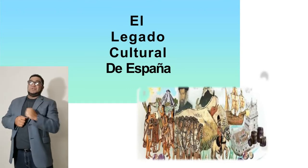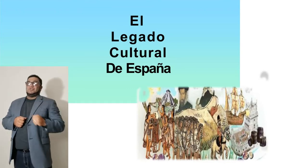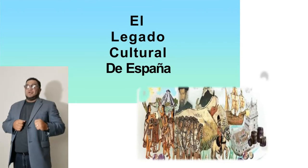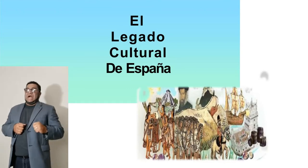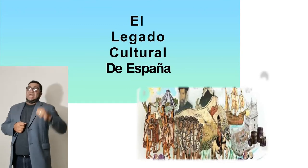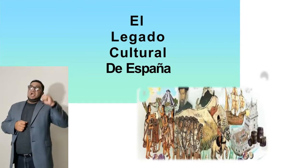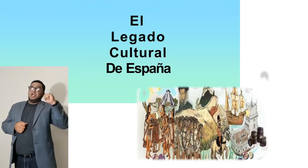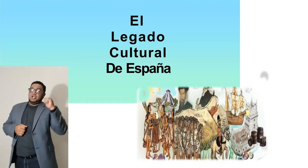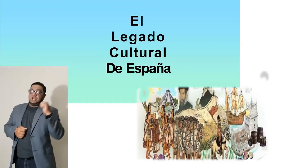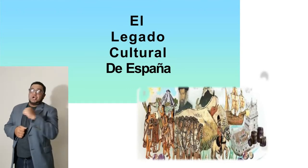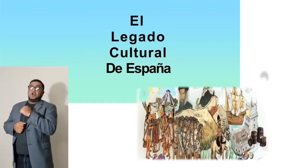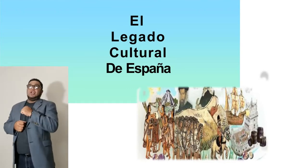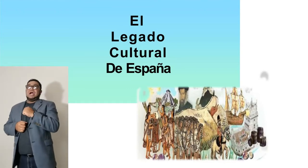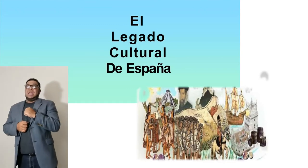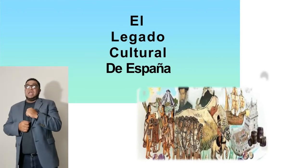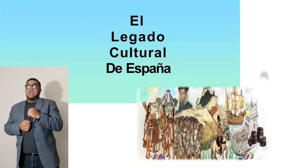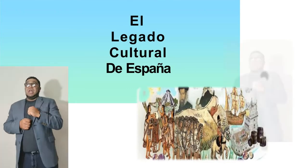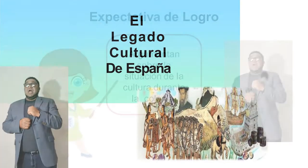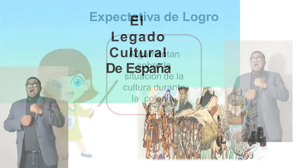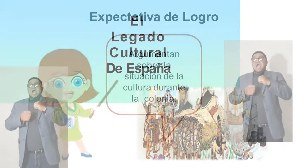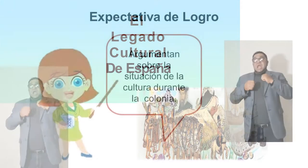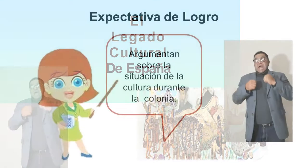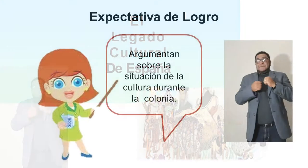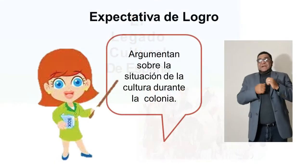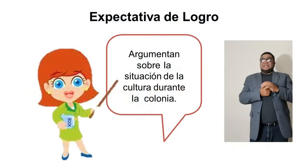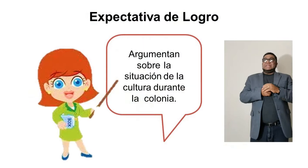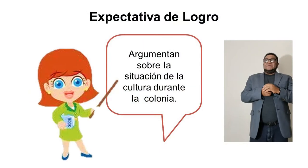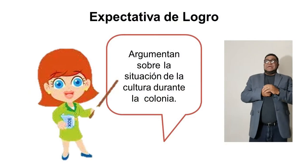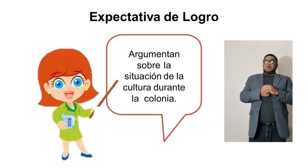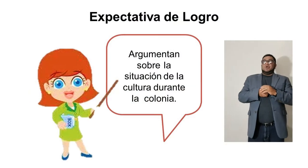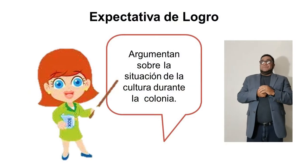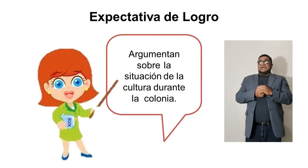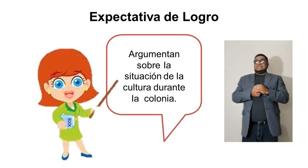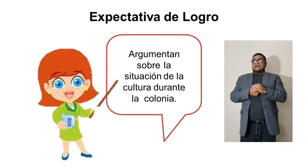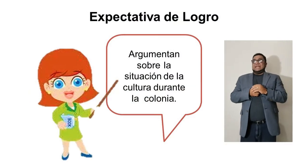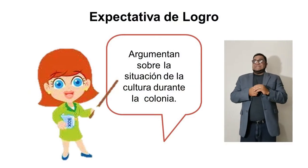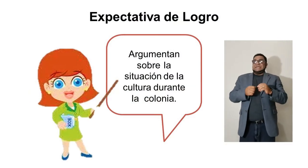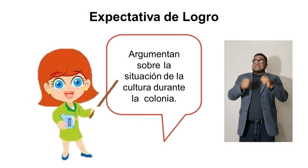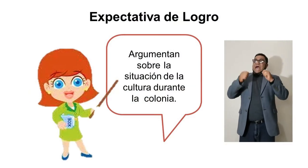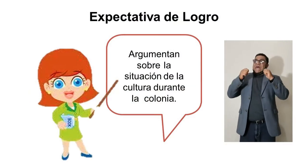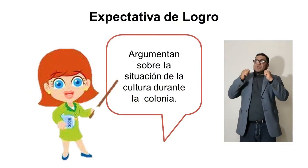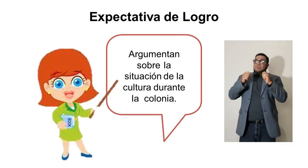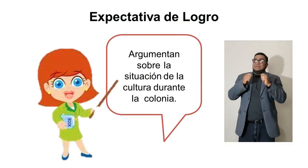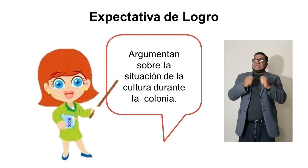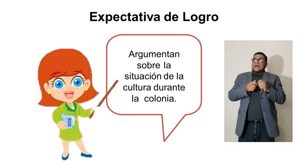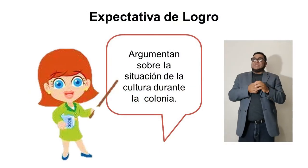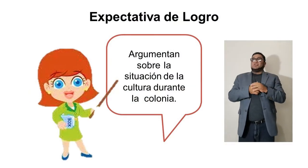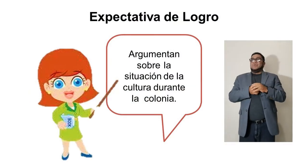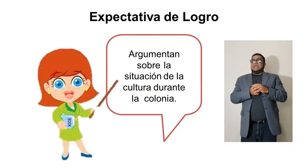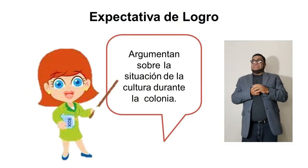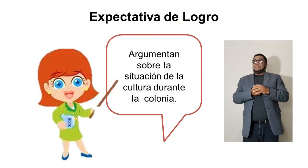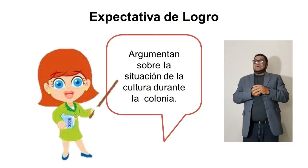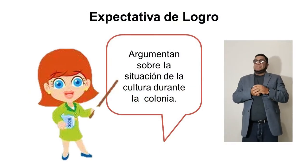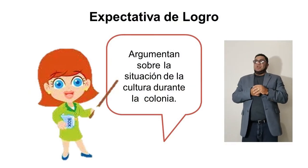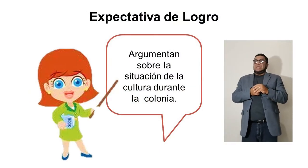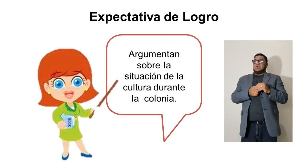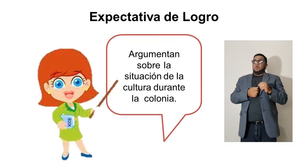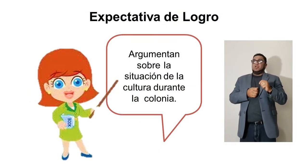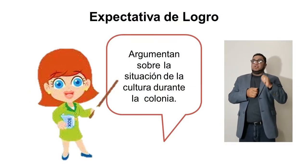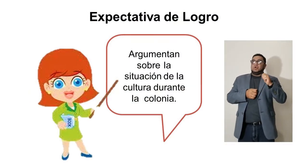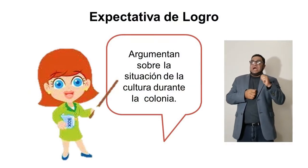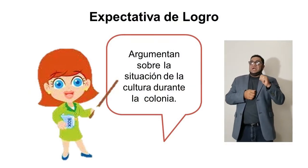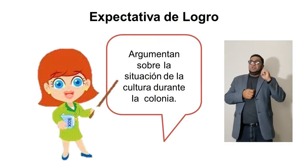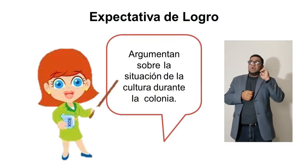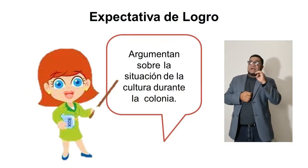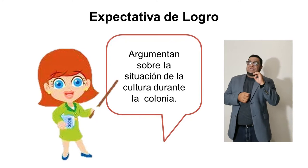institucional y colonial la expectativa de logro para esta clase es argumentar sobre la situación de la